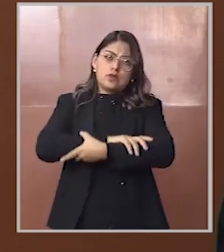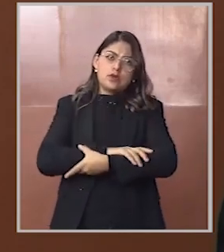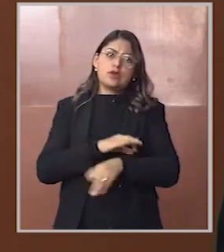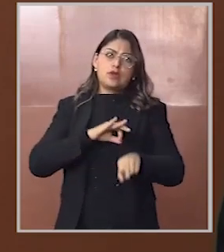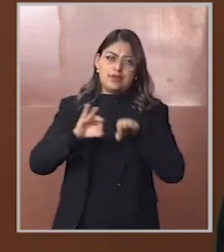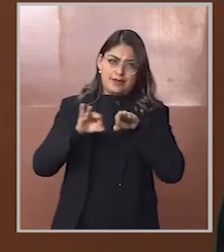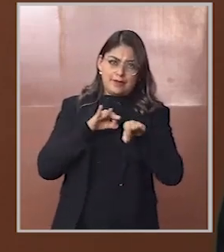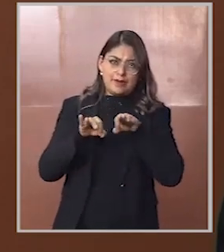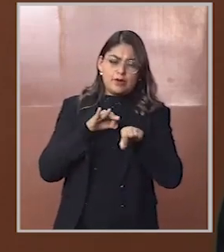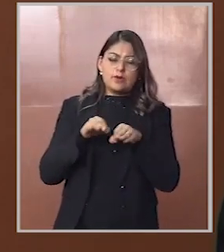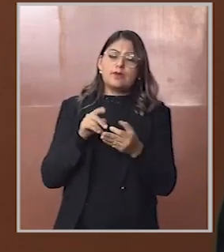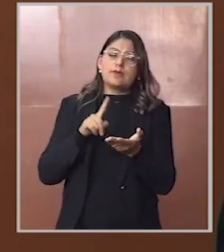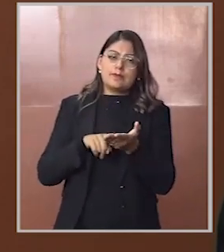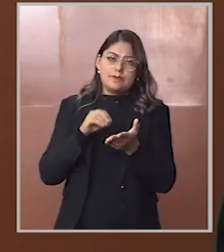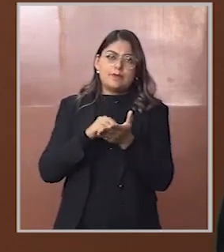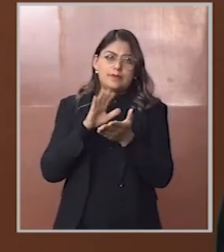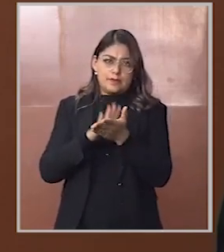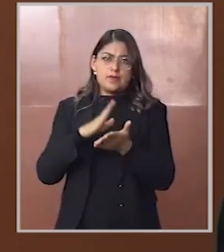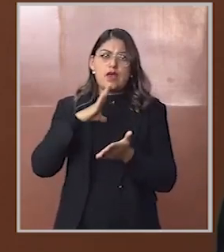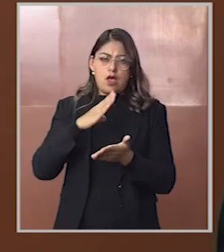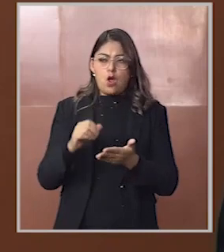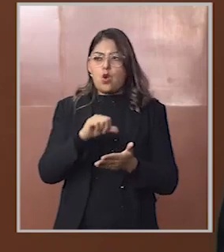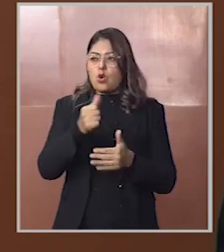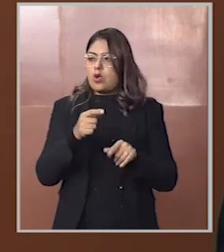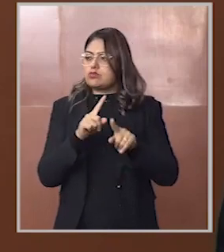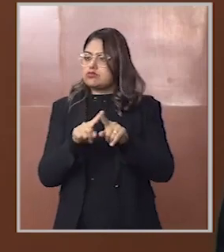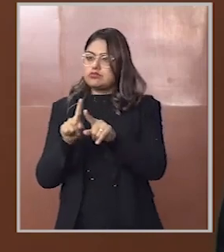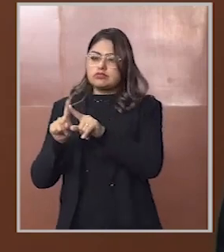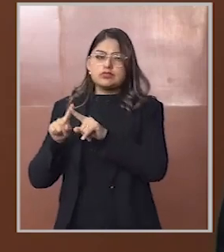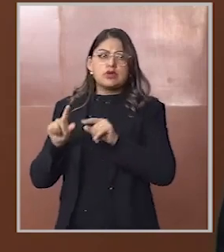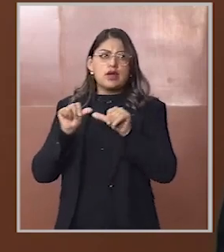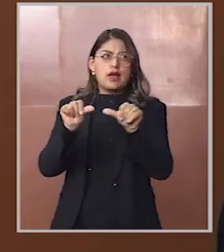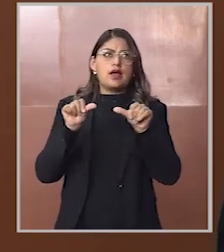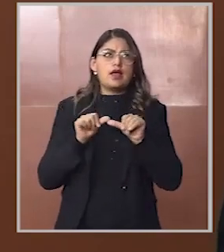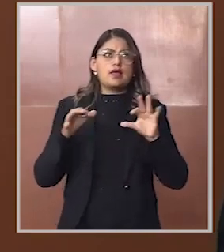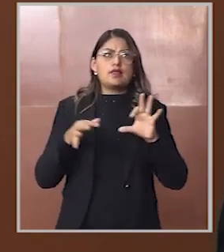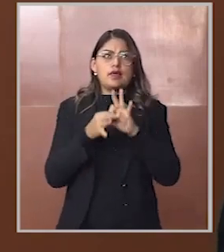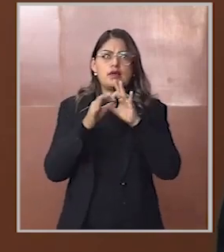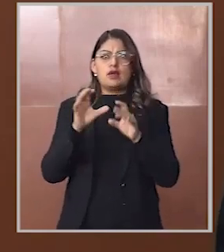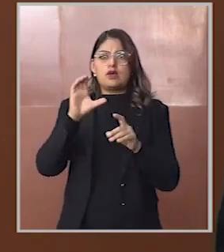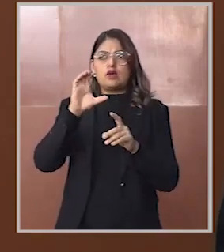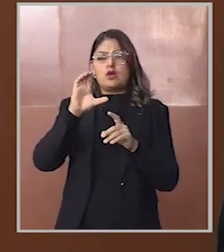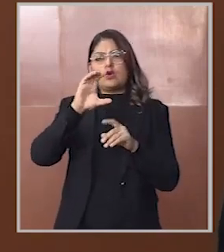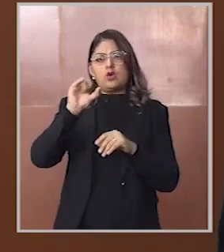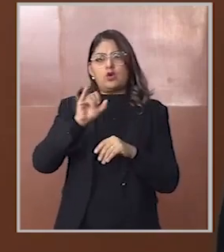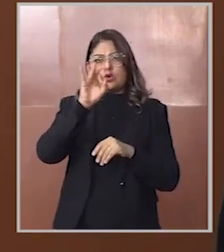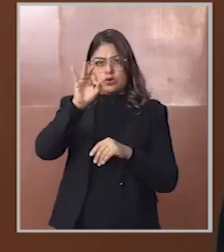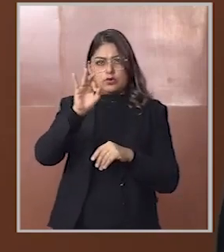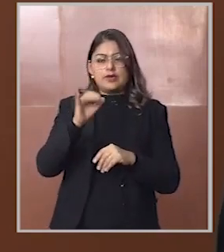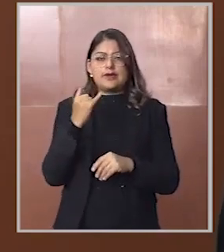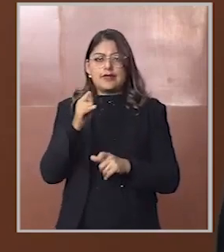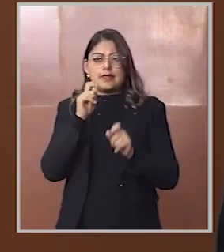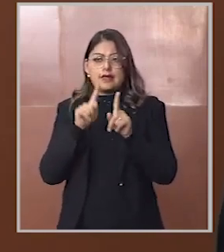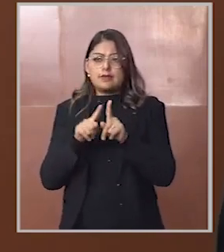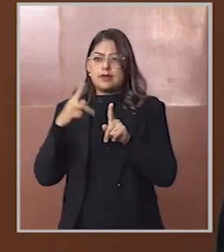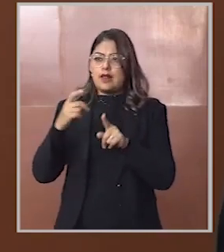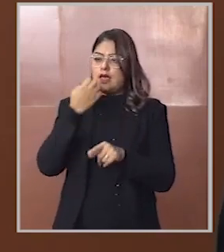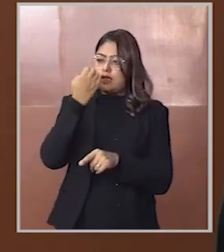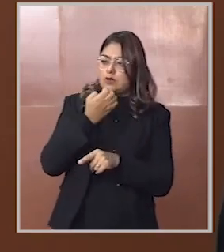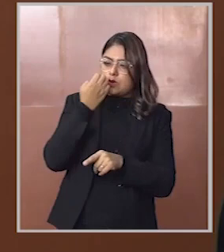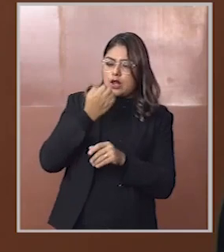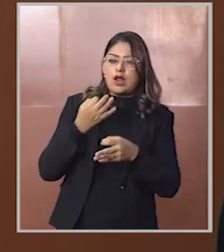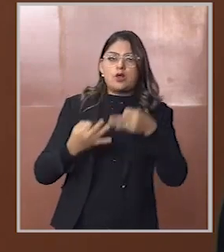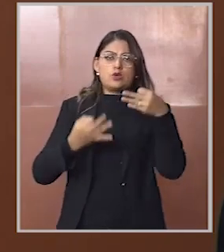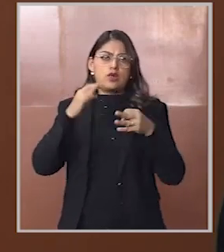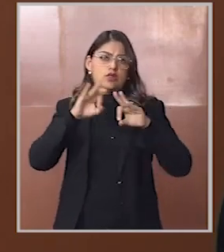colaboración en el que desde luego están interesadas otras áreas del Consejo de la judicatura federal y particularmente la propia Escuela